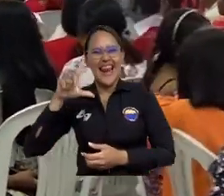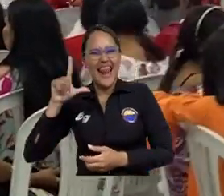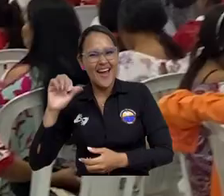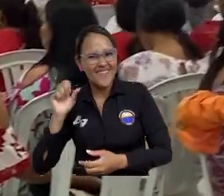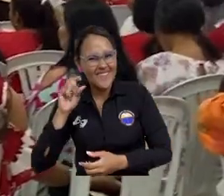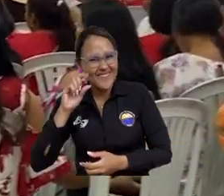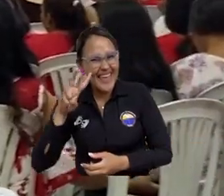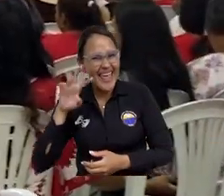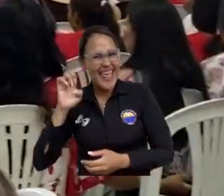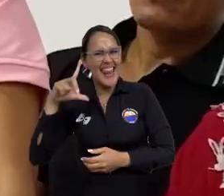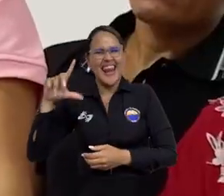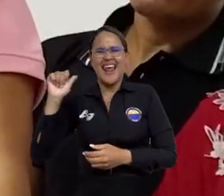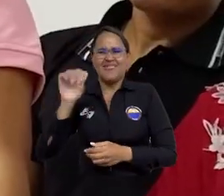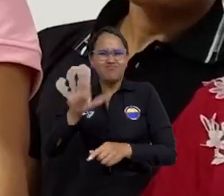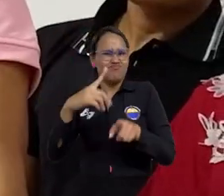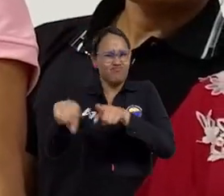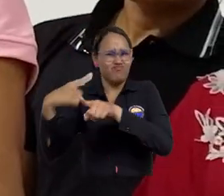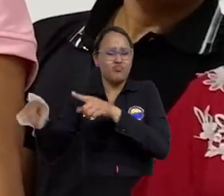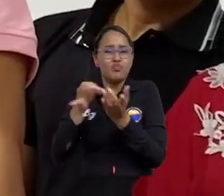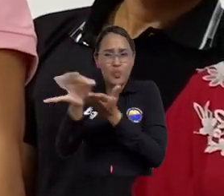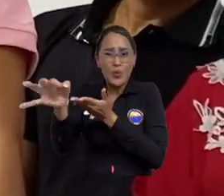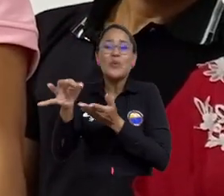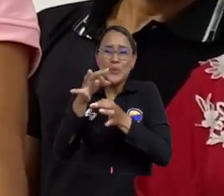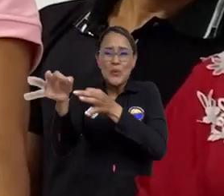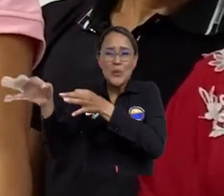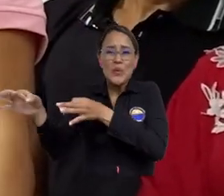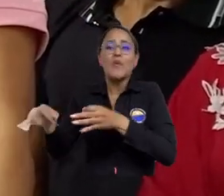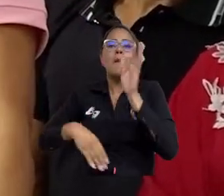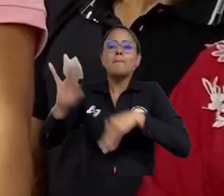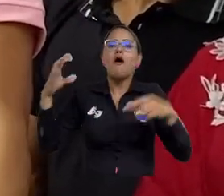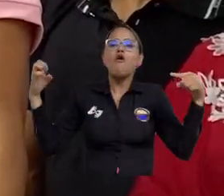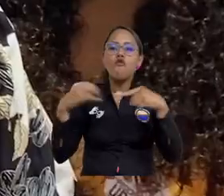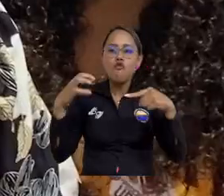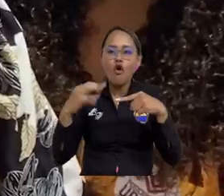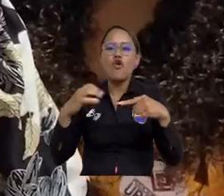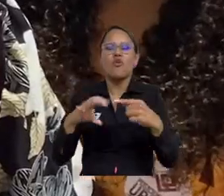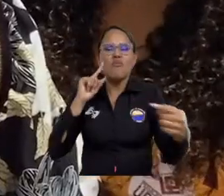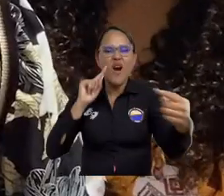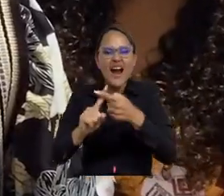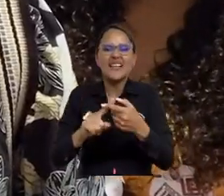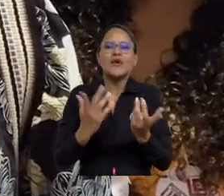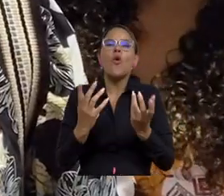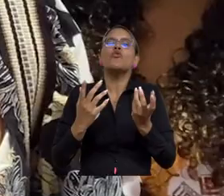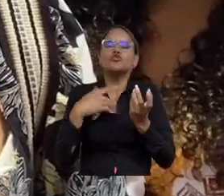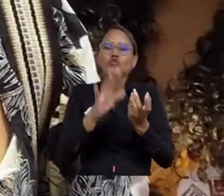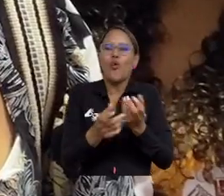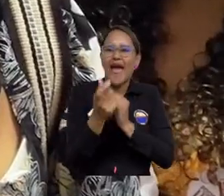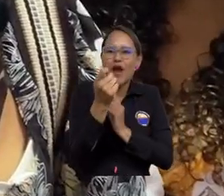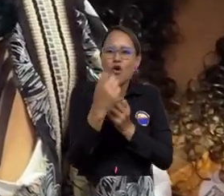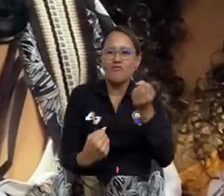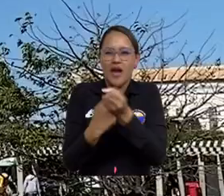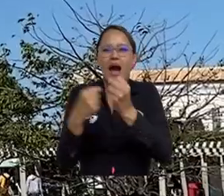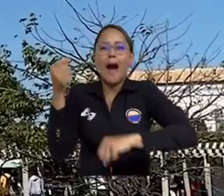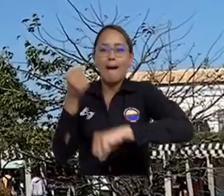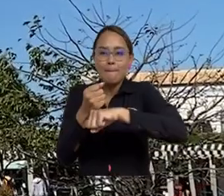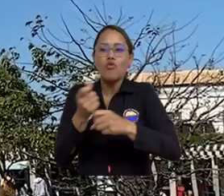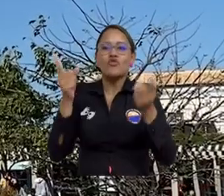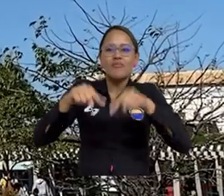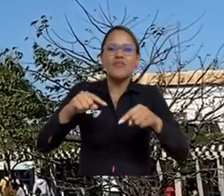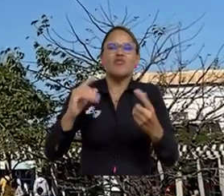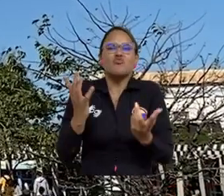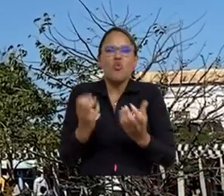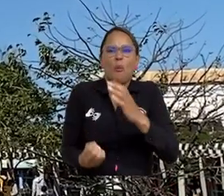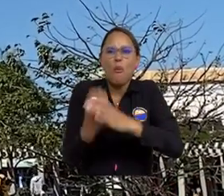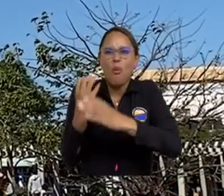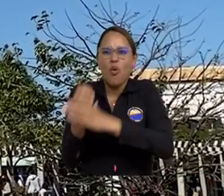cabecera municipal del municipio de Uribia, se llevó a cabo el foro denominado Impulsores de la Economía Solidaria, Productividad y Comercialización